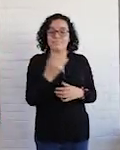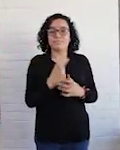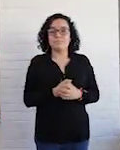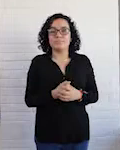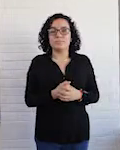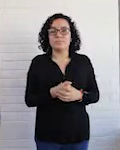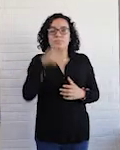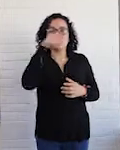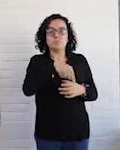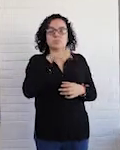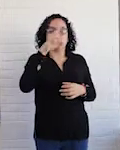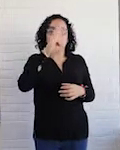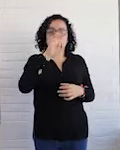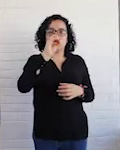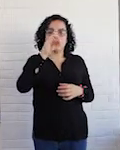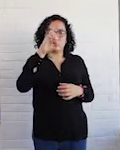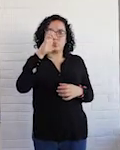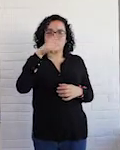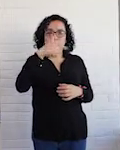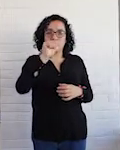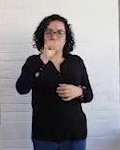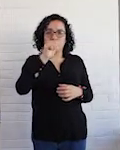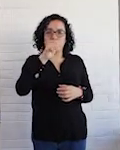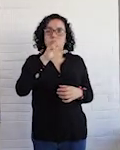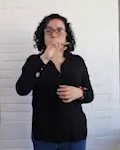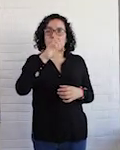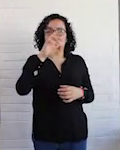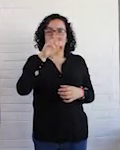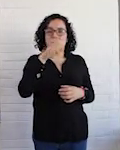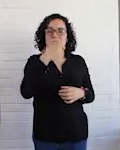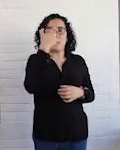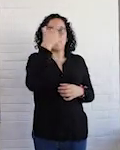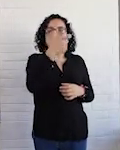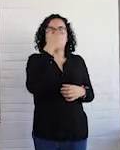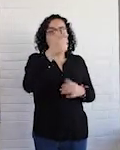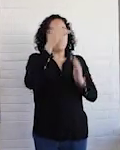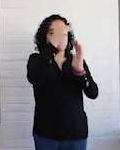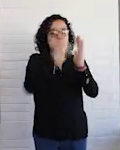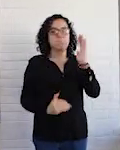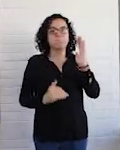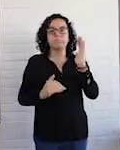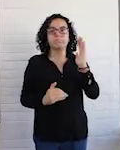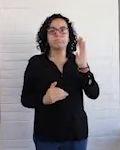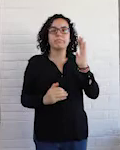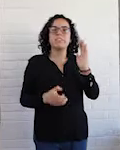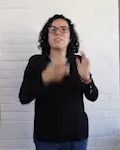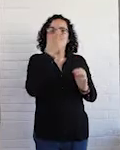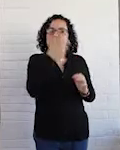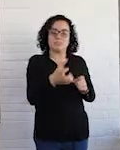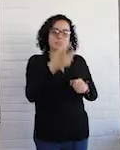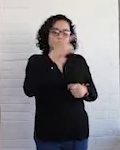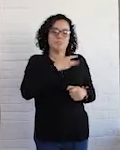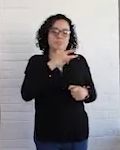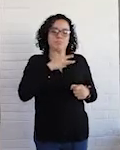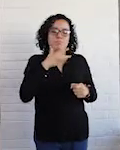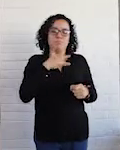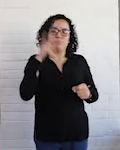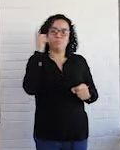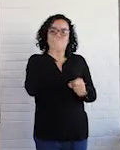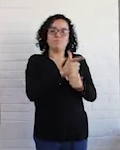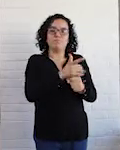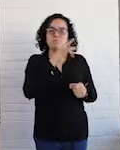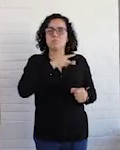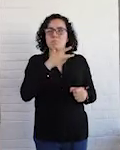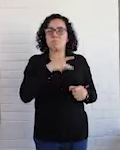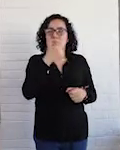la Bodega Aurrera da los precios más baratos. Ese es el corazón de la marca. Buscar cómo te doy el precio más